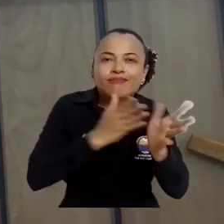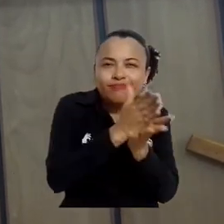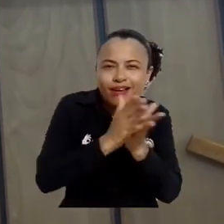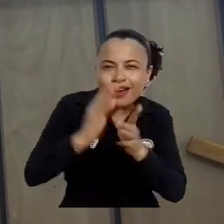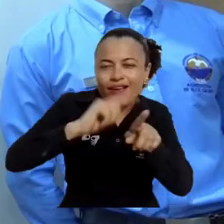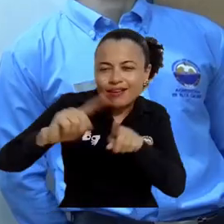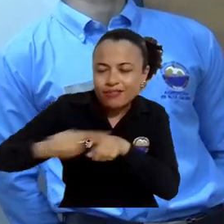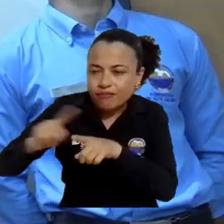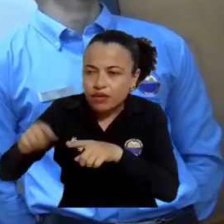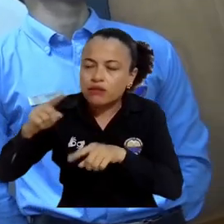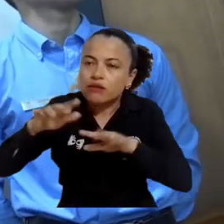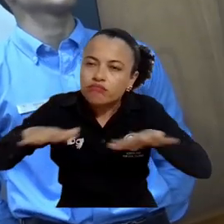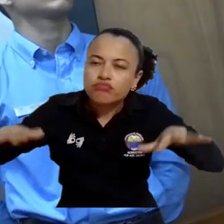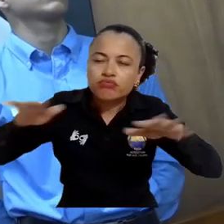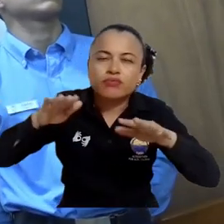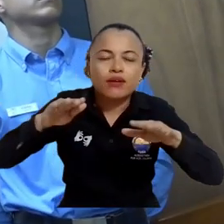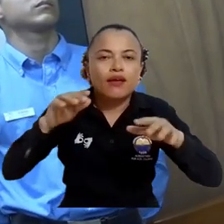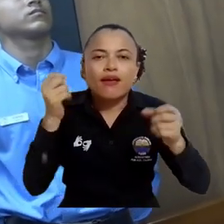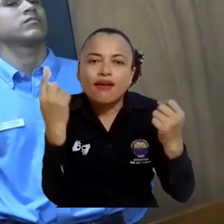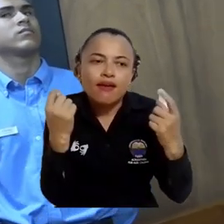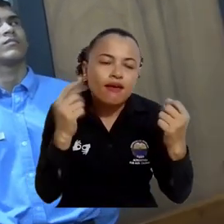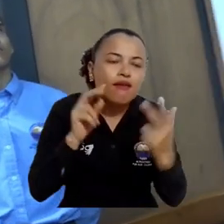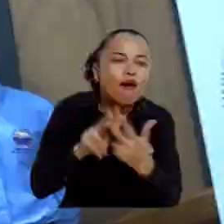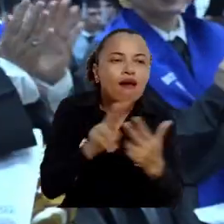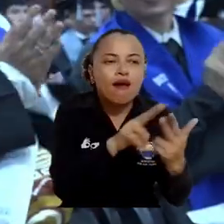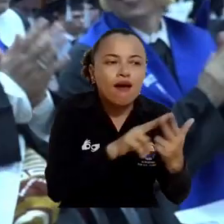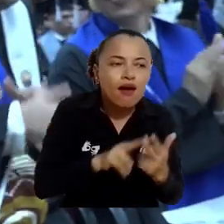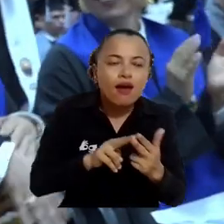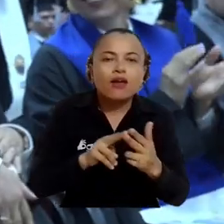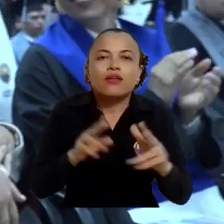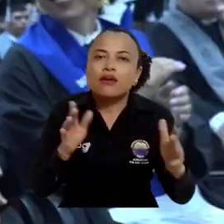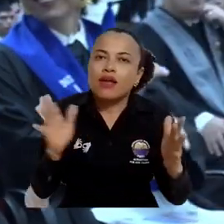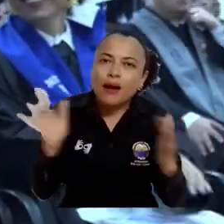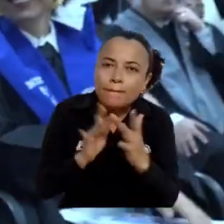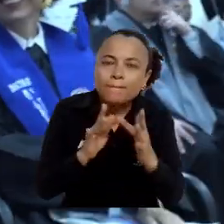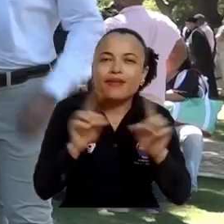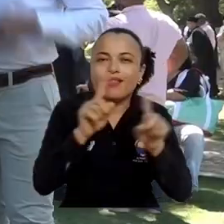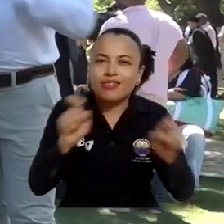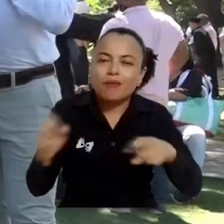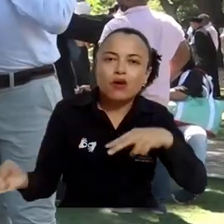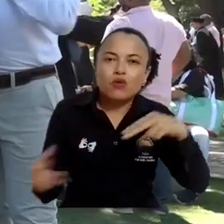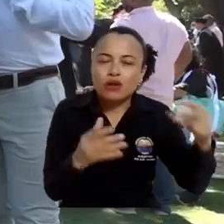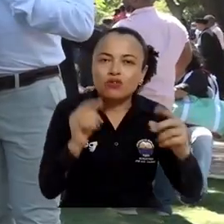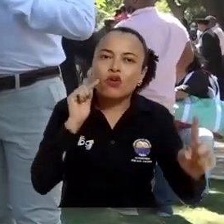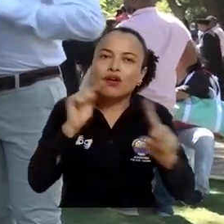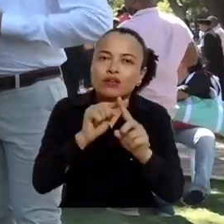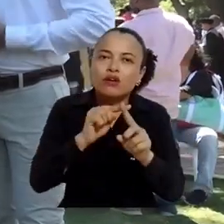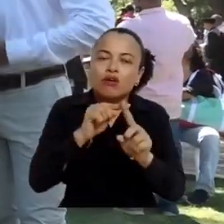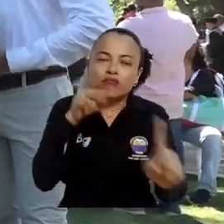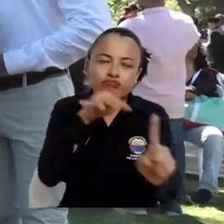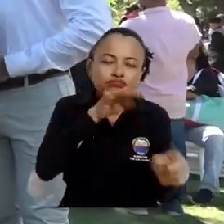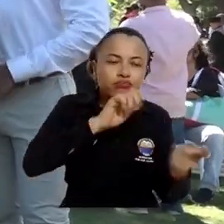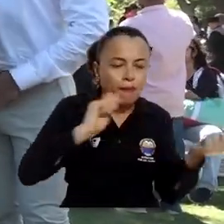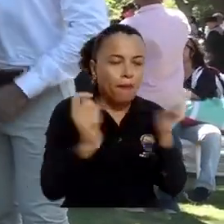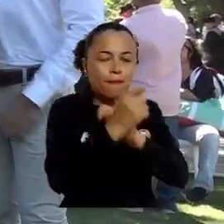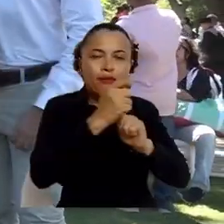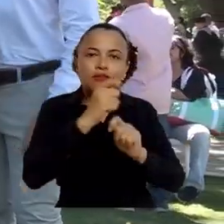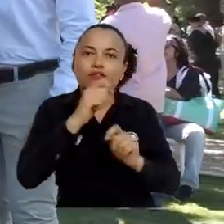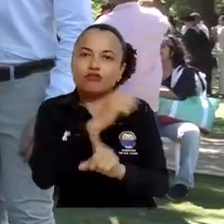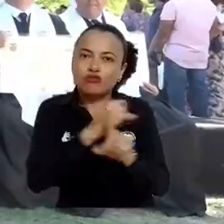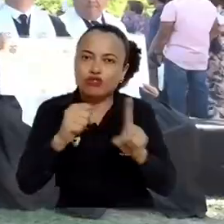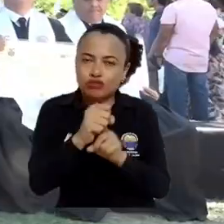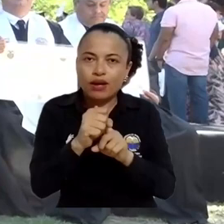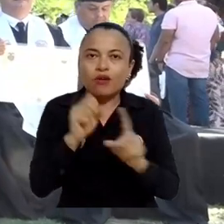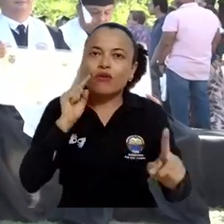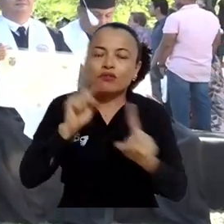interdisciplinariedad reconozcan los territorios y logren vincularlos a dinámicas locales de educación para que permitan las transformaciones sociales pertinentes en